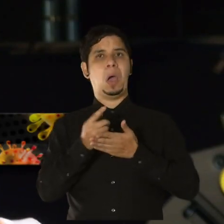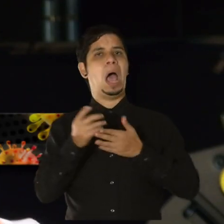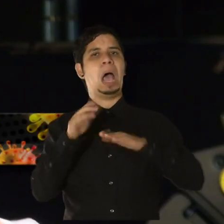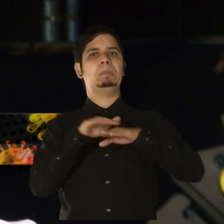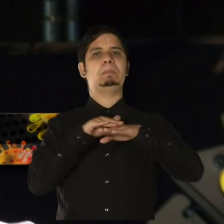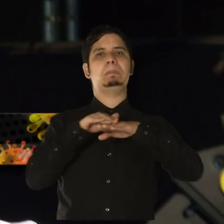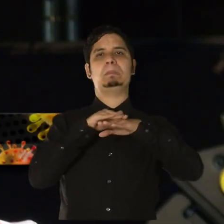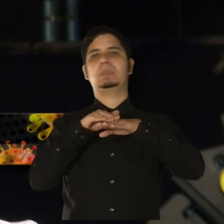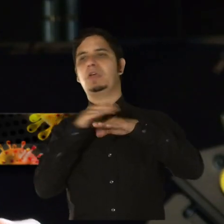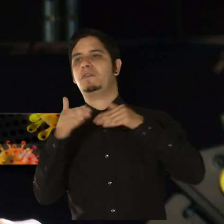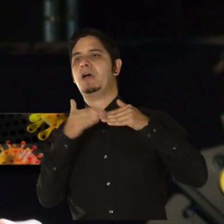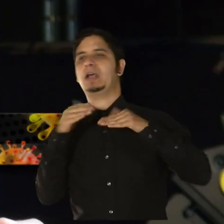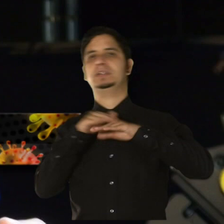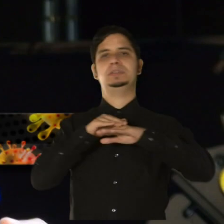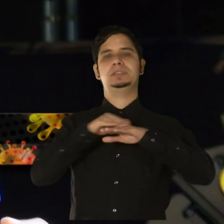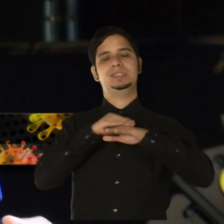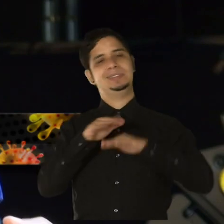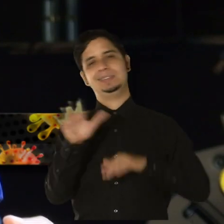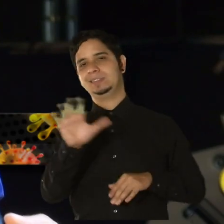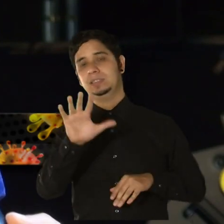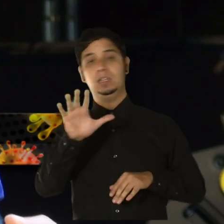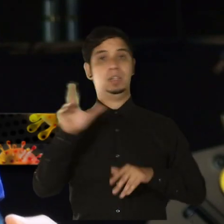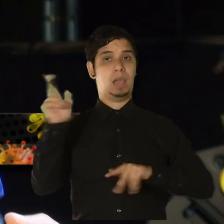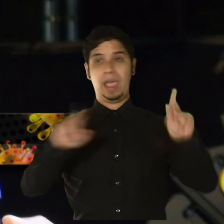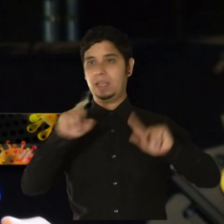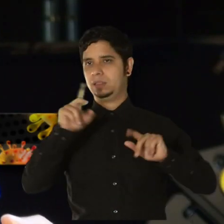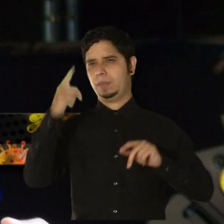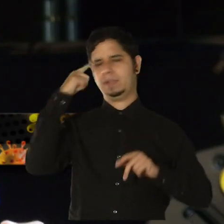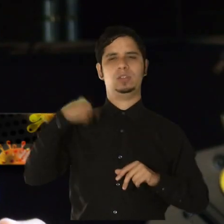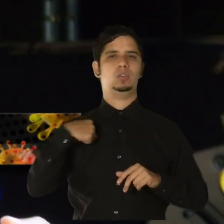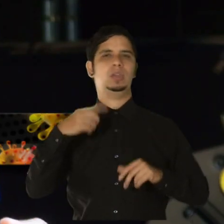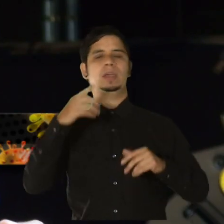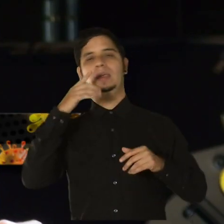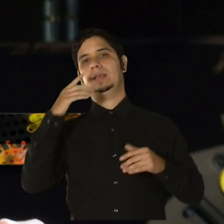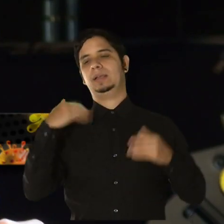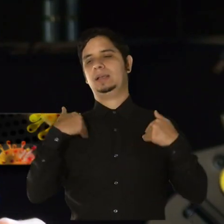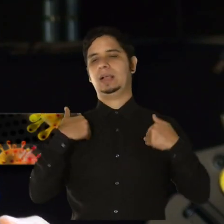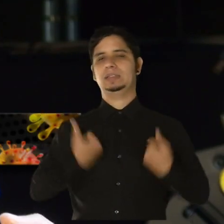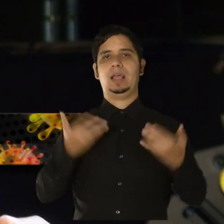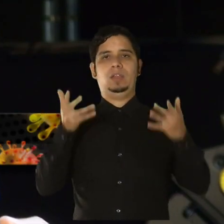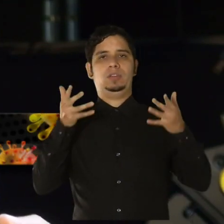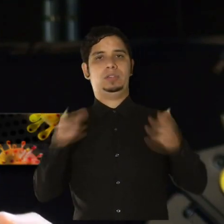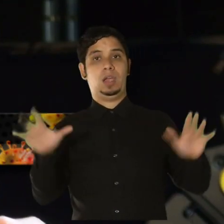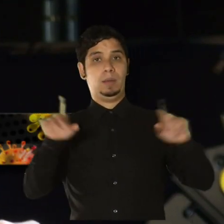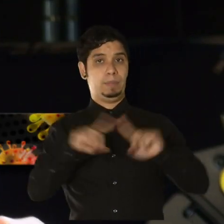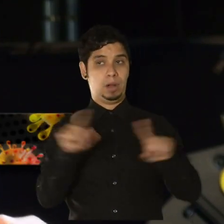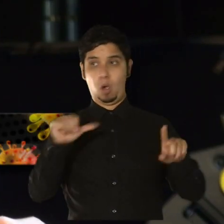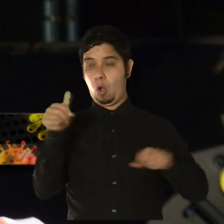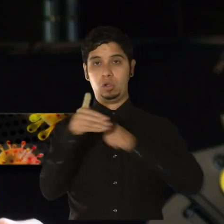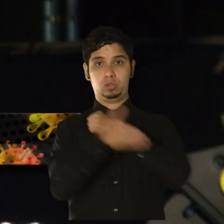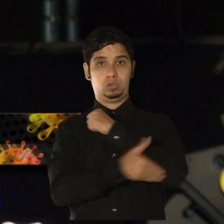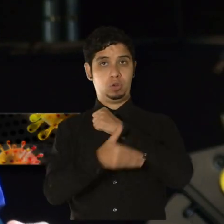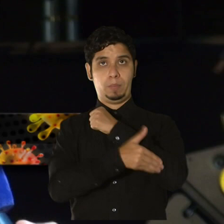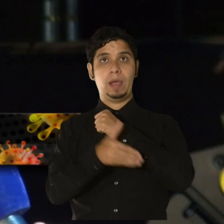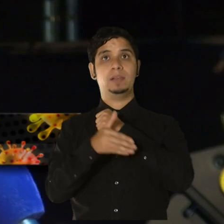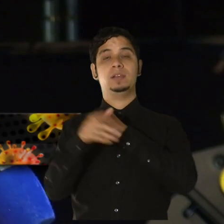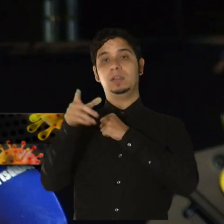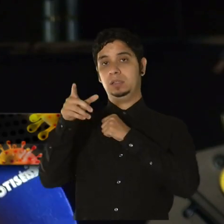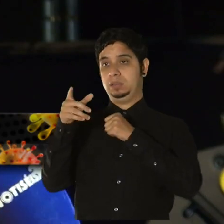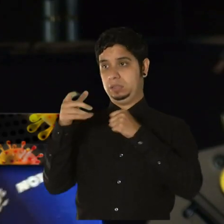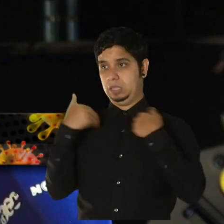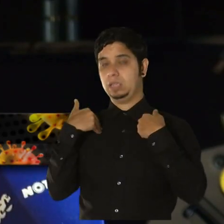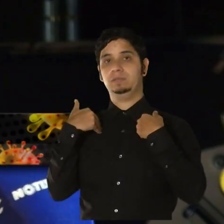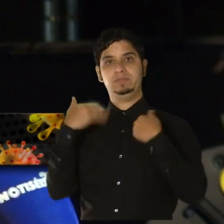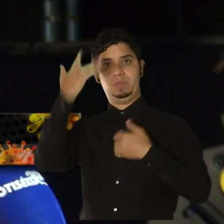superficial. Sé que las personas pueden decir que están cansadas, que estuvieron cansadas. En otros países llevan años sufriendo otras cosas